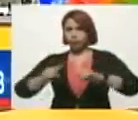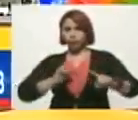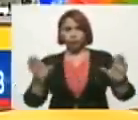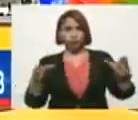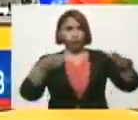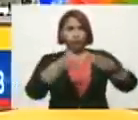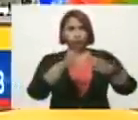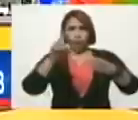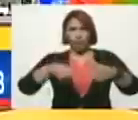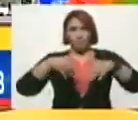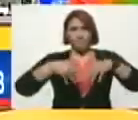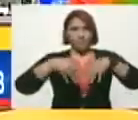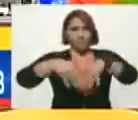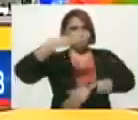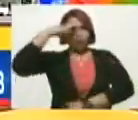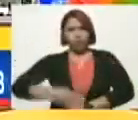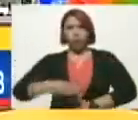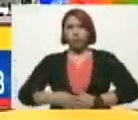del Ejército,